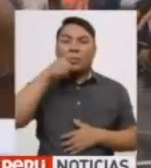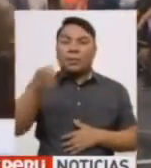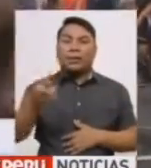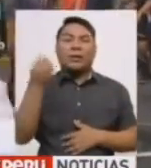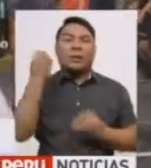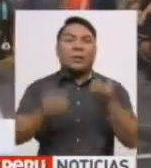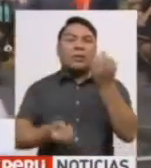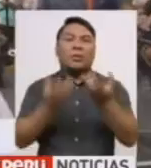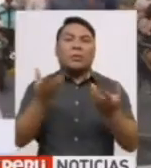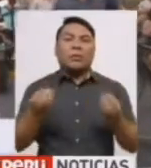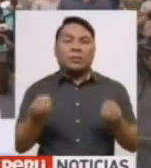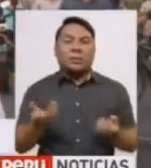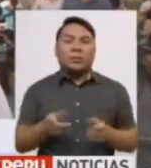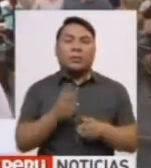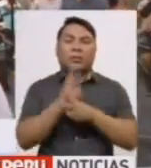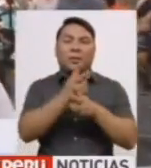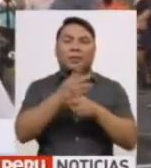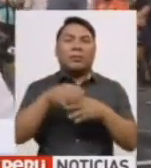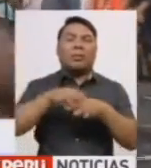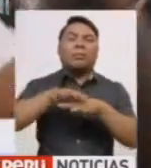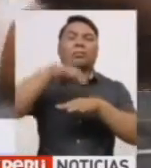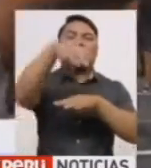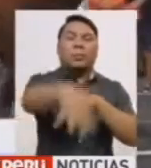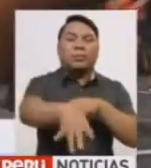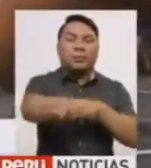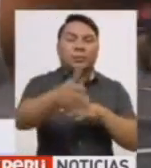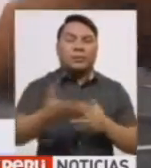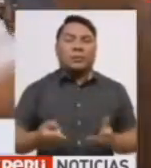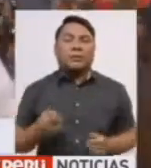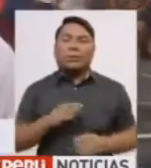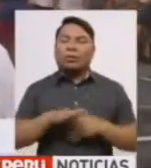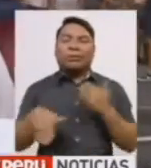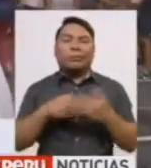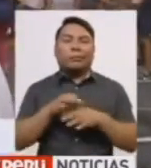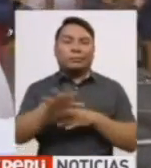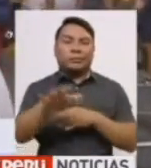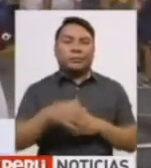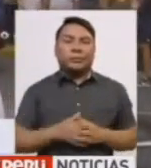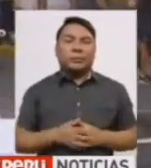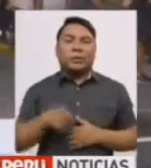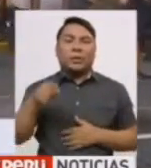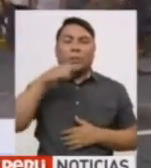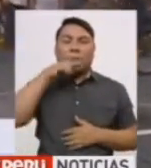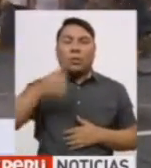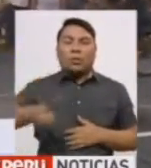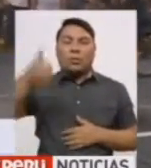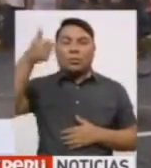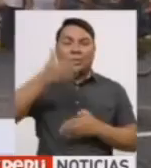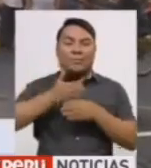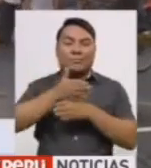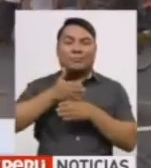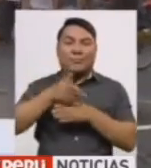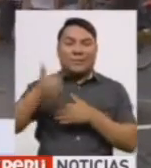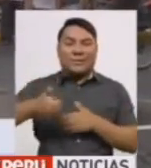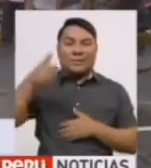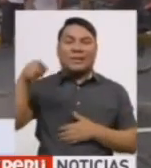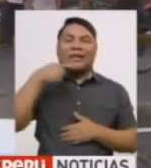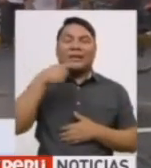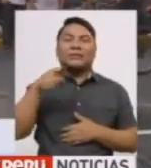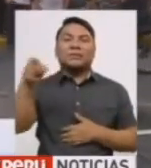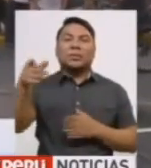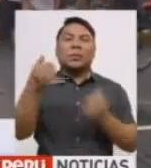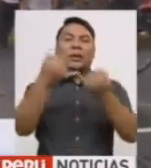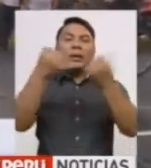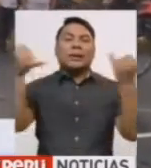porque los clientes todo entra. Y de un momento a otro se propagó todo. Porque la señora de la mueblería menciona que ustedes tienen una conexión